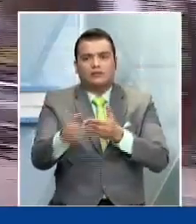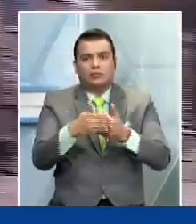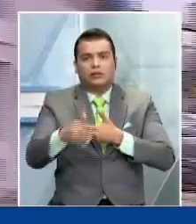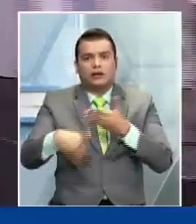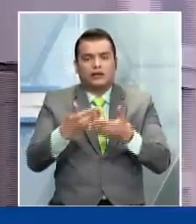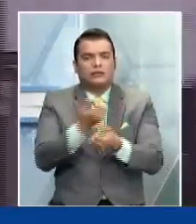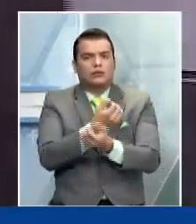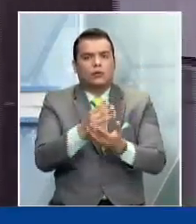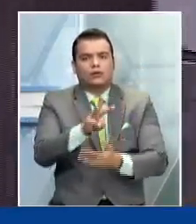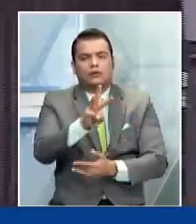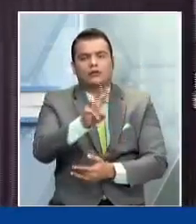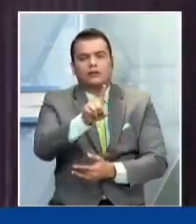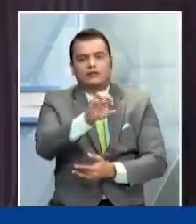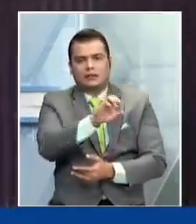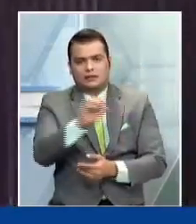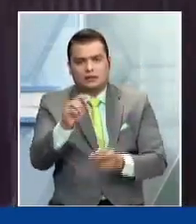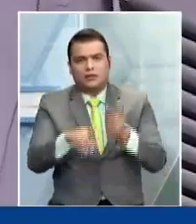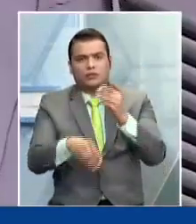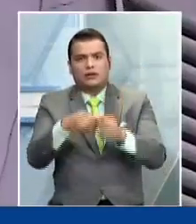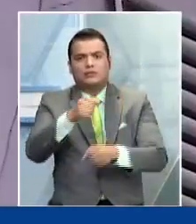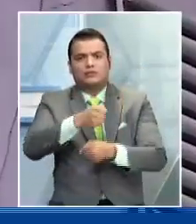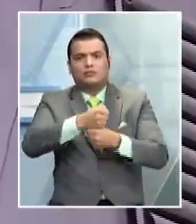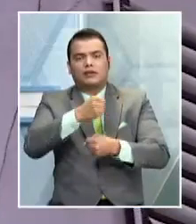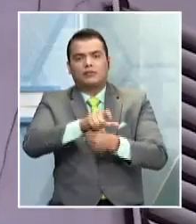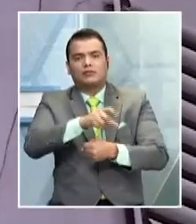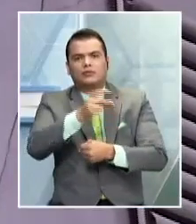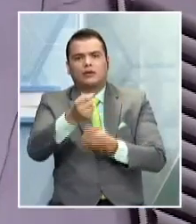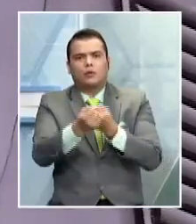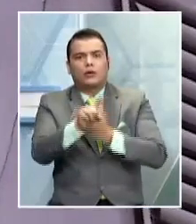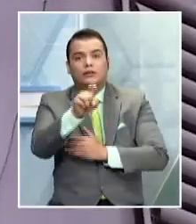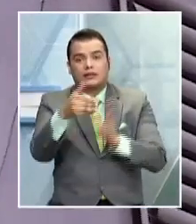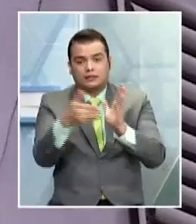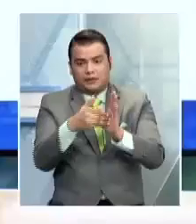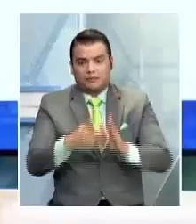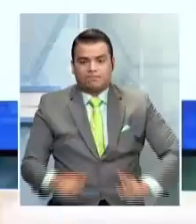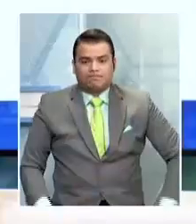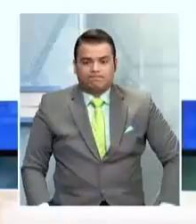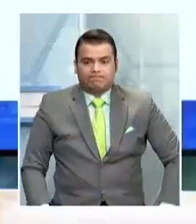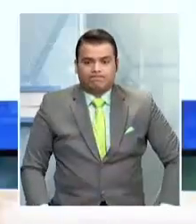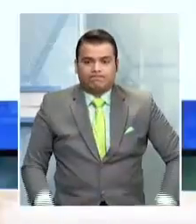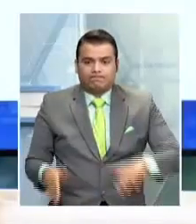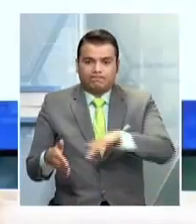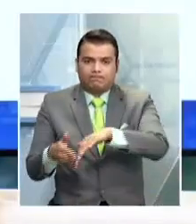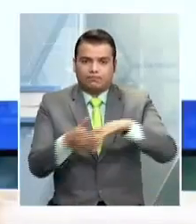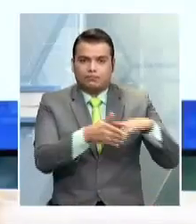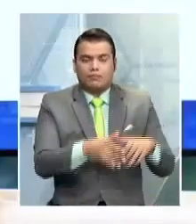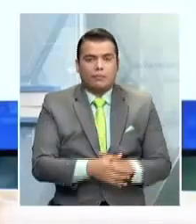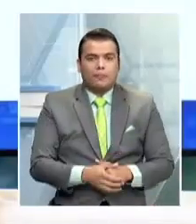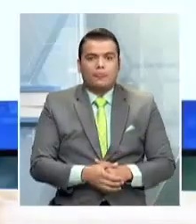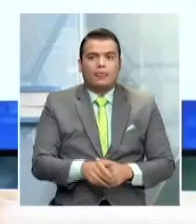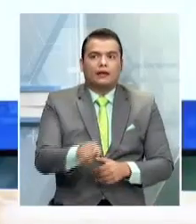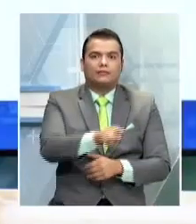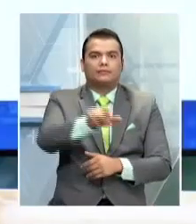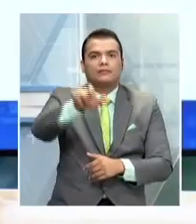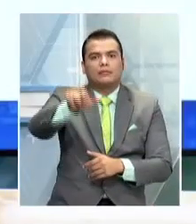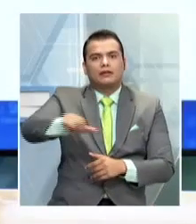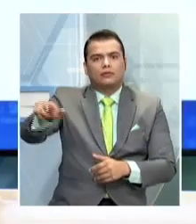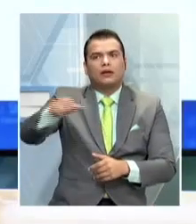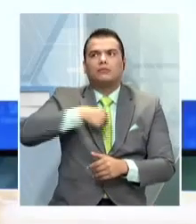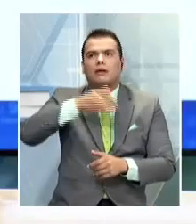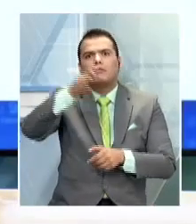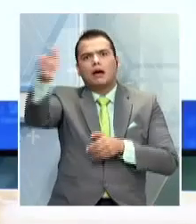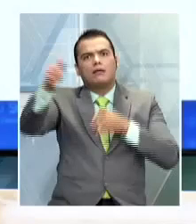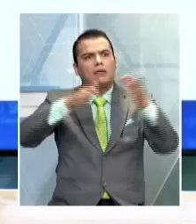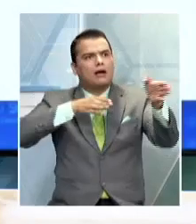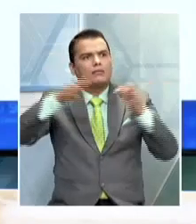cerca de 600 establecimientos, lo que está generando una verdadera crisis social en la ciudad. Y miren, ante la alta demanda de caleños que se han acercado